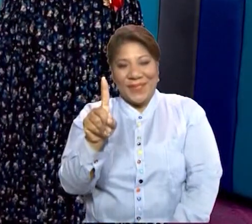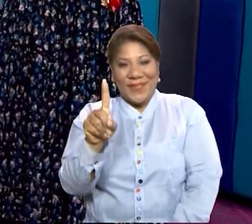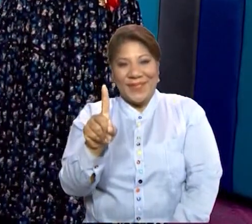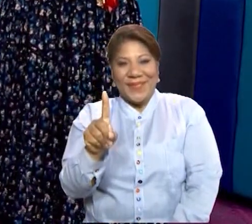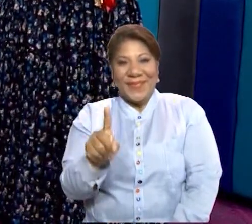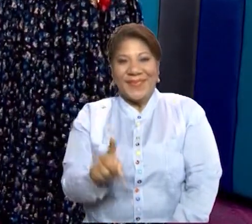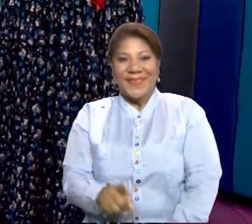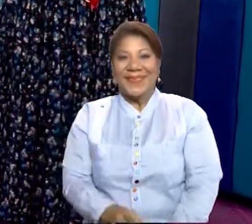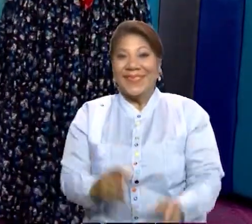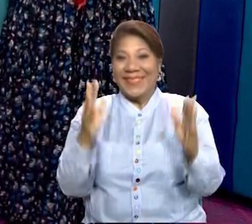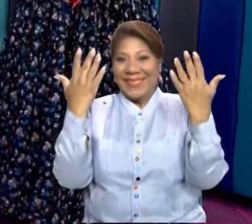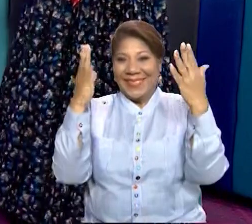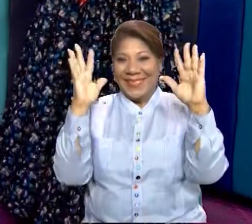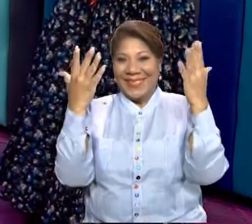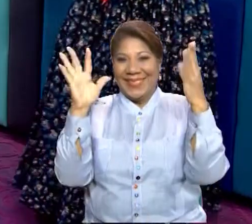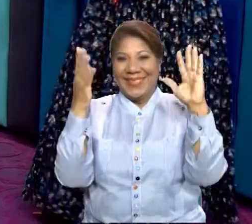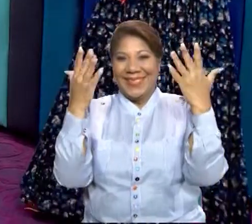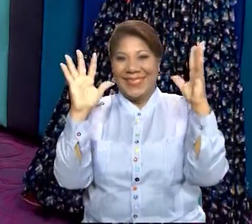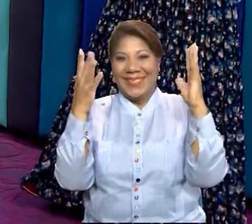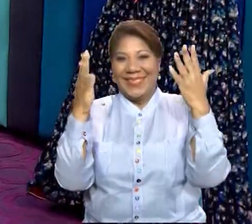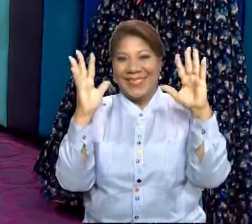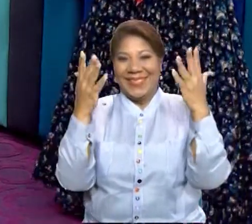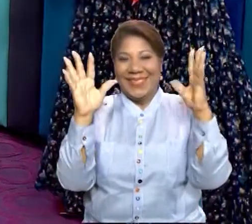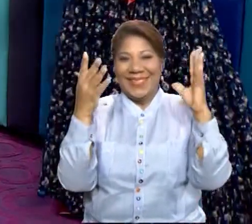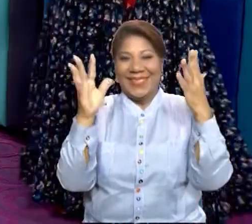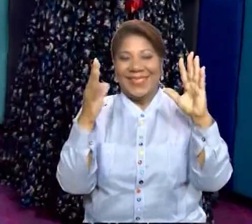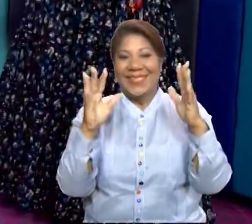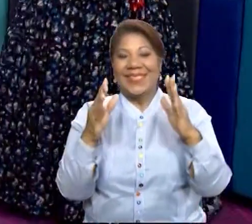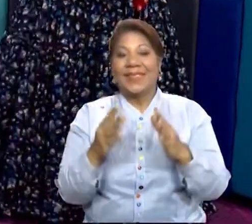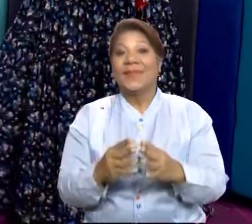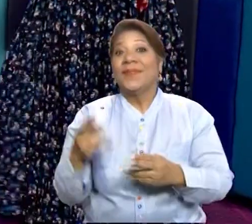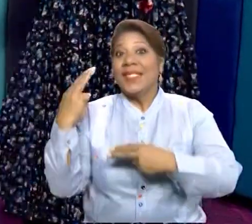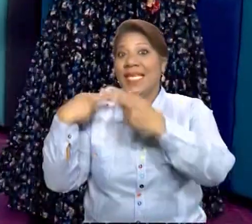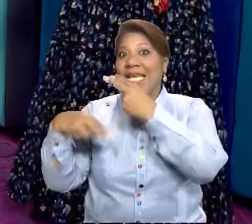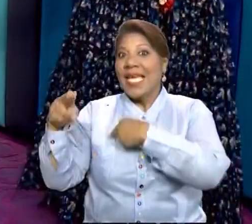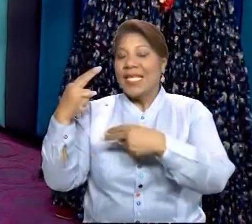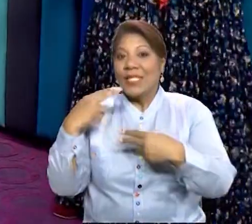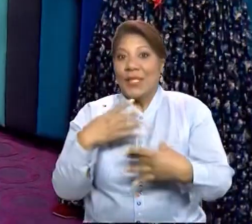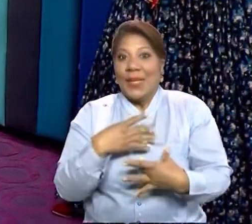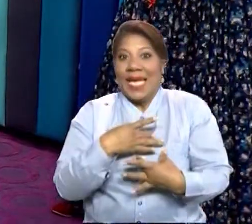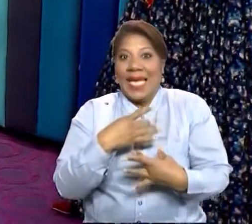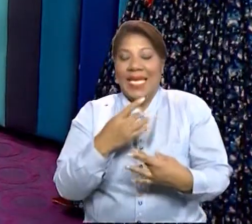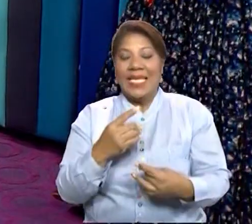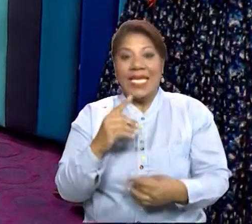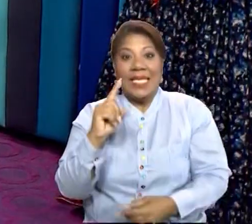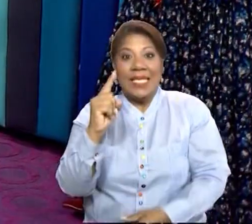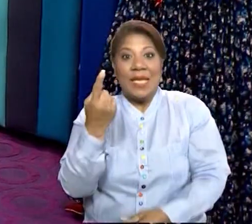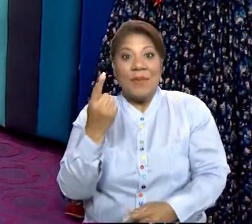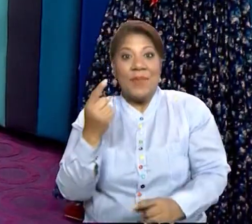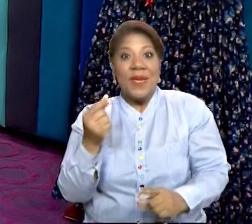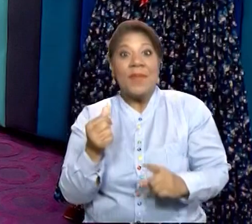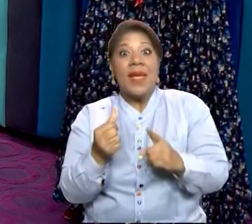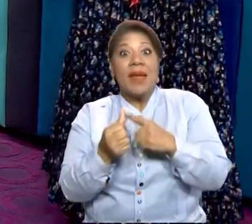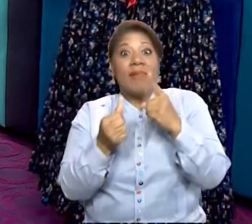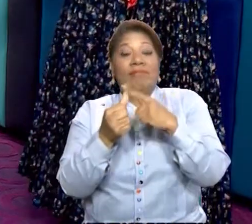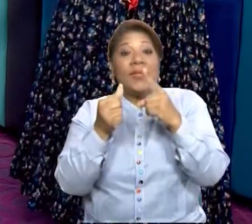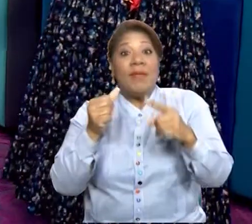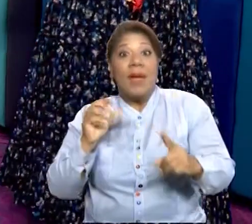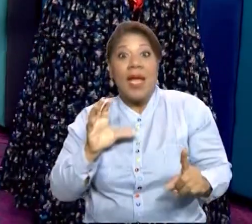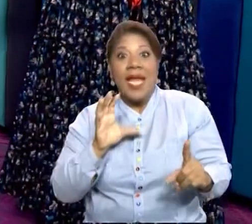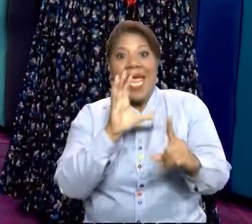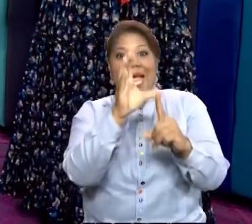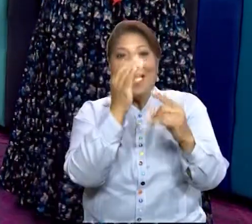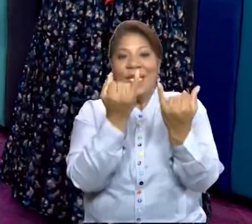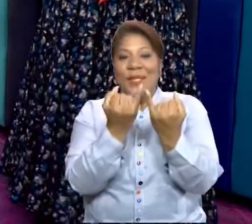1821. ¡Muy bien! ¡Guau! Wow, ¡qué historia más interesante del primer grito de independencia en la